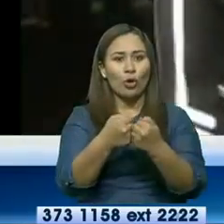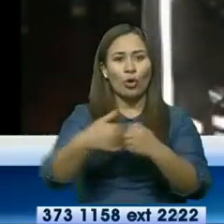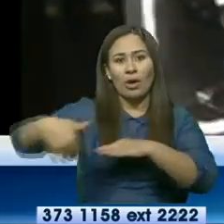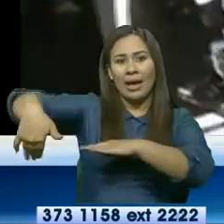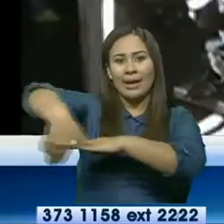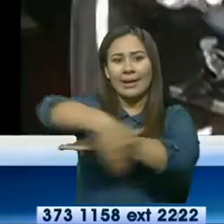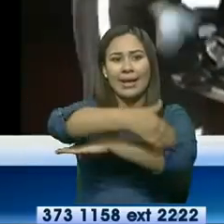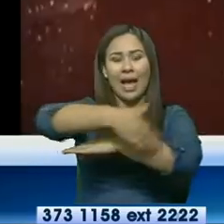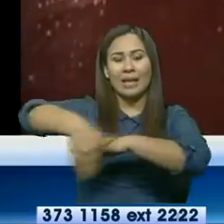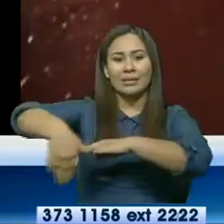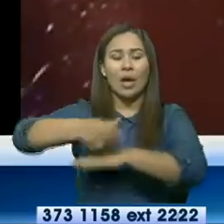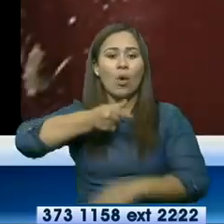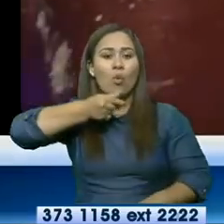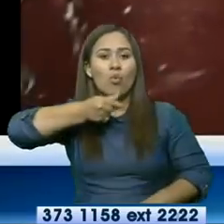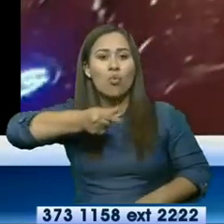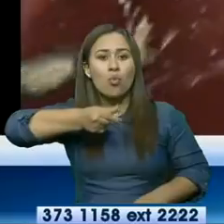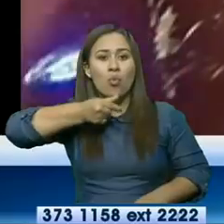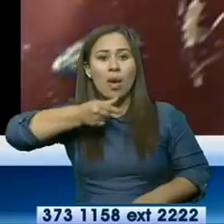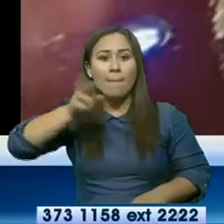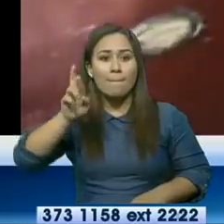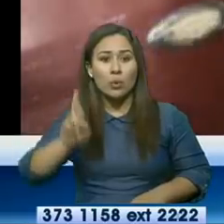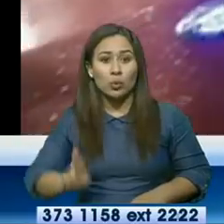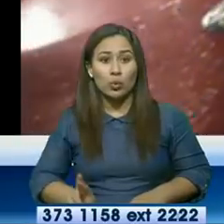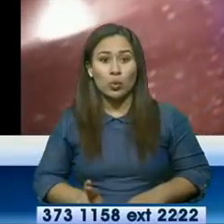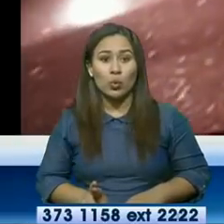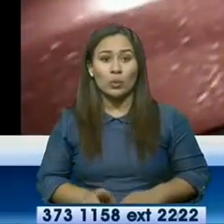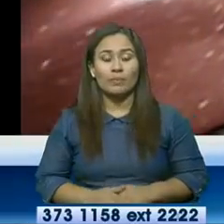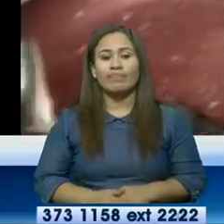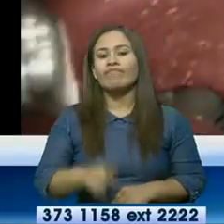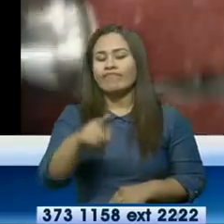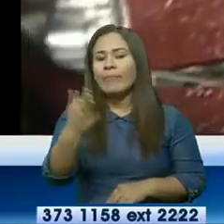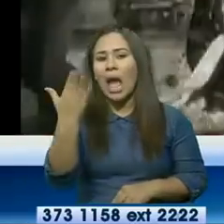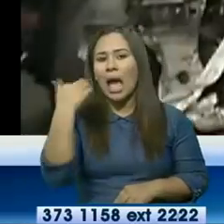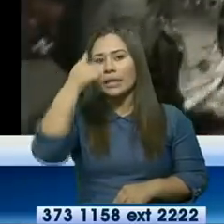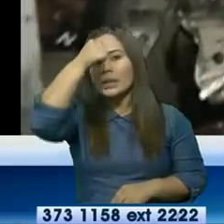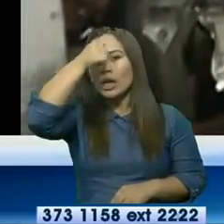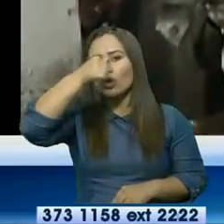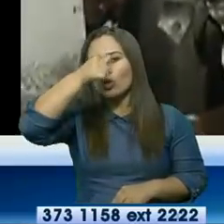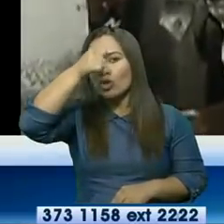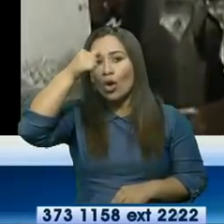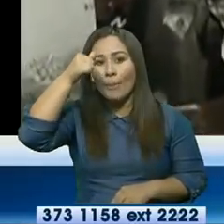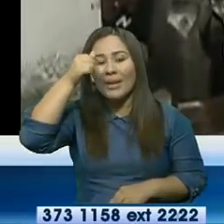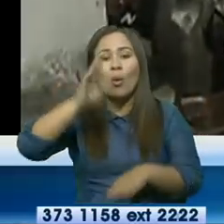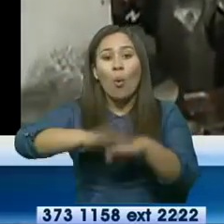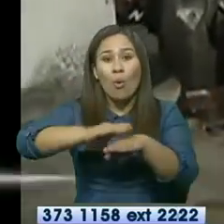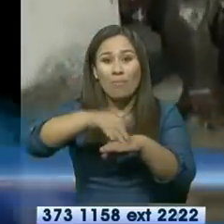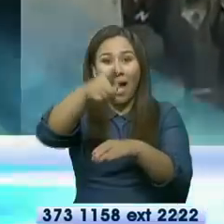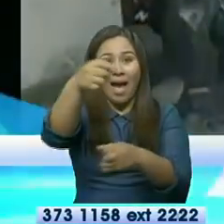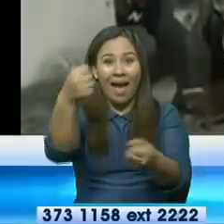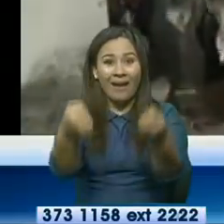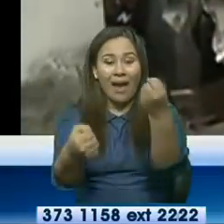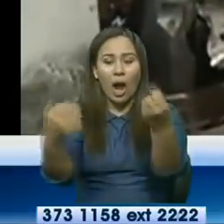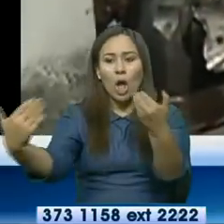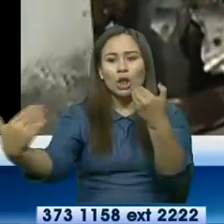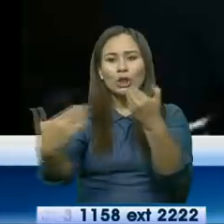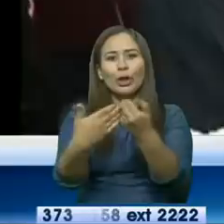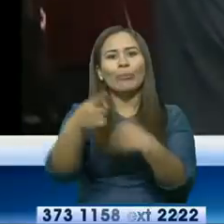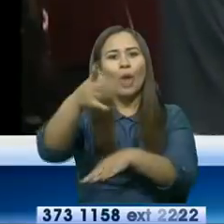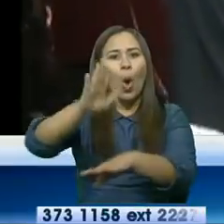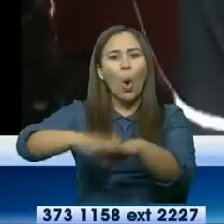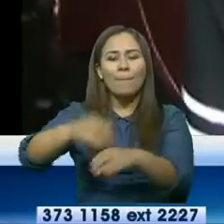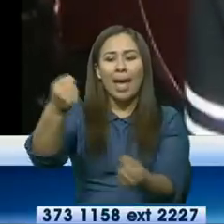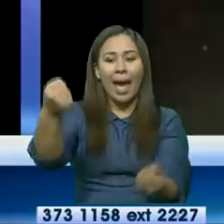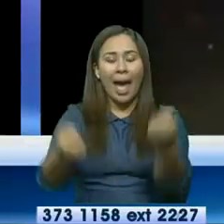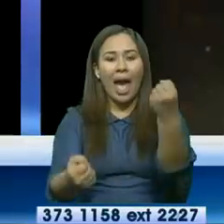cooperativa unión de bananeros en el guasmo sur el pasado domingo donde el presunto responsable se encontraba en estado